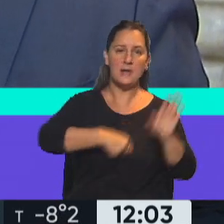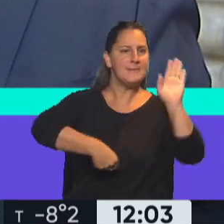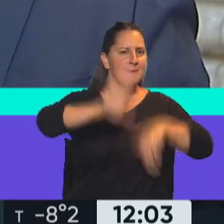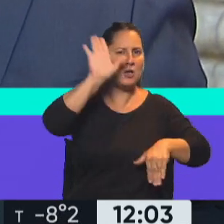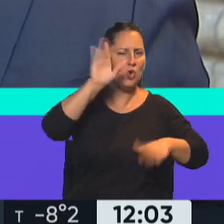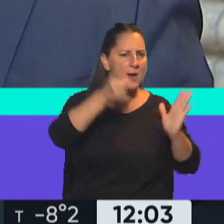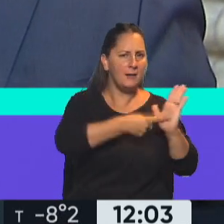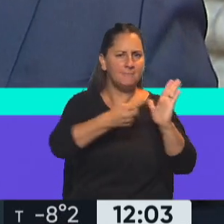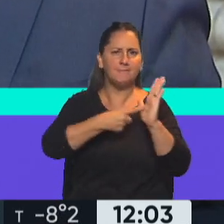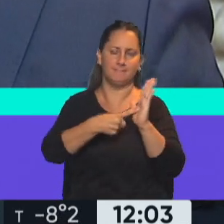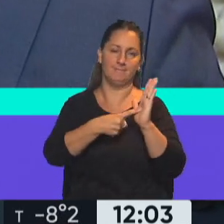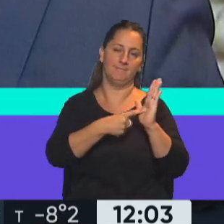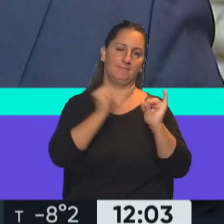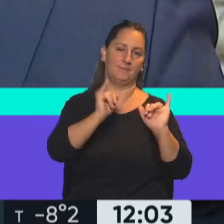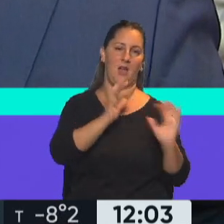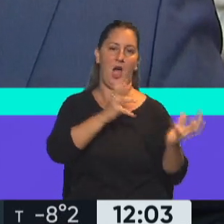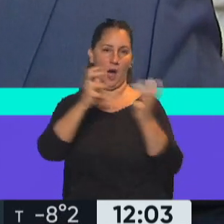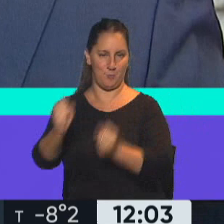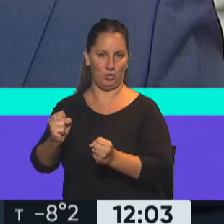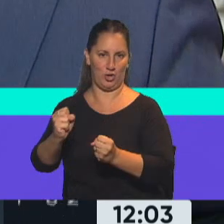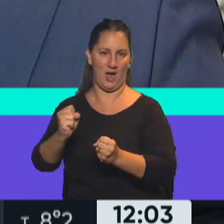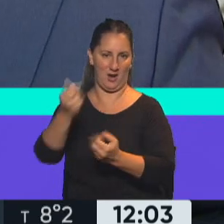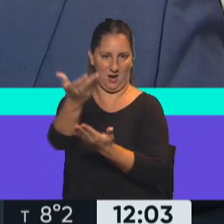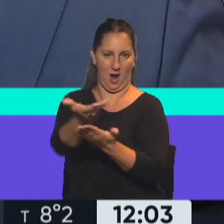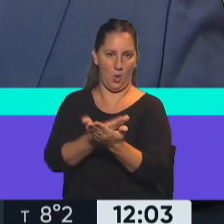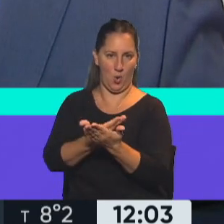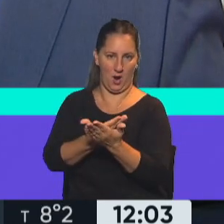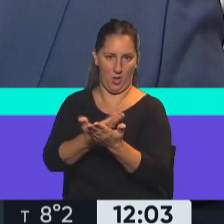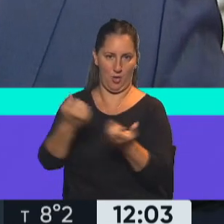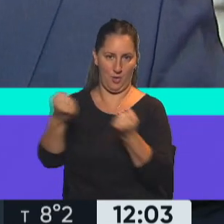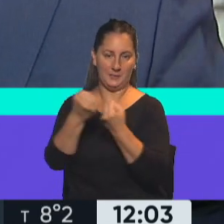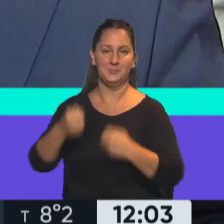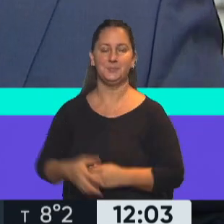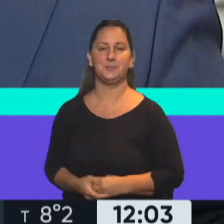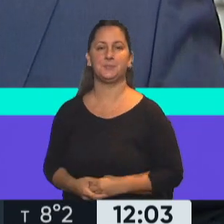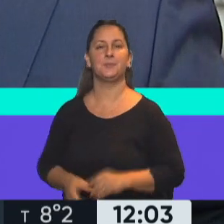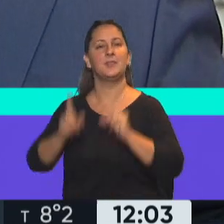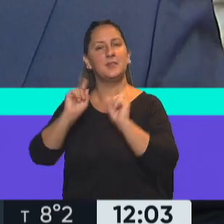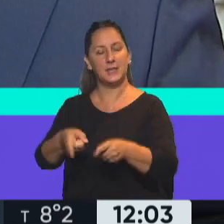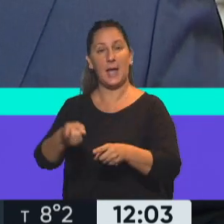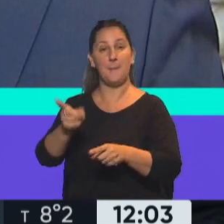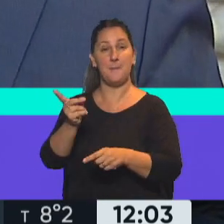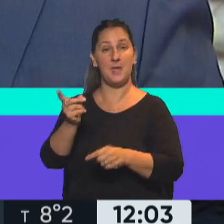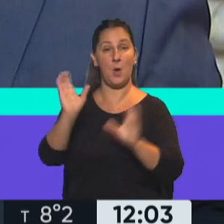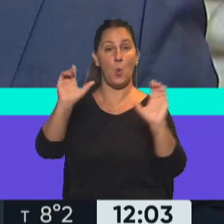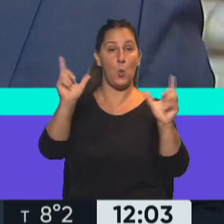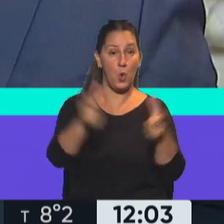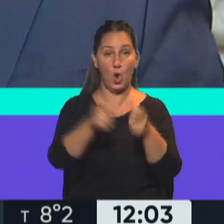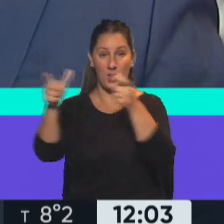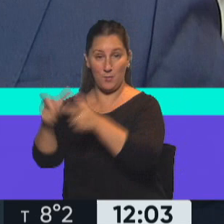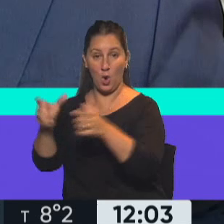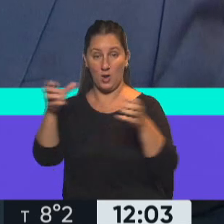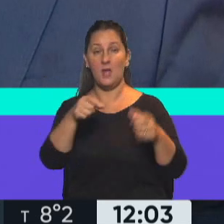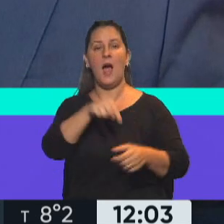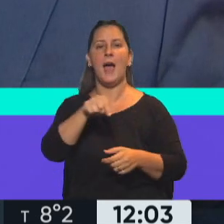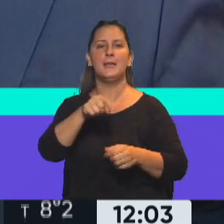mayoría va a acompañar el acuerdo. Y además, lo que se va a discutir en ambos bloques mayoritarios